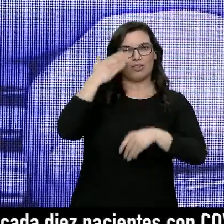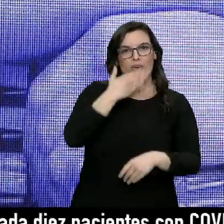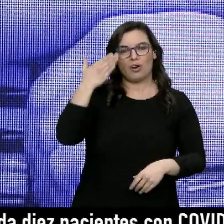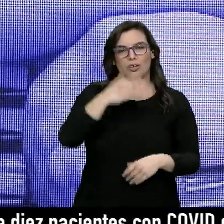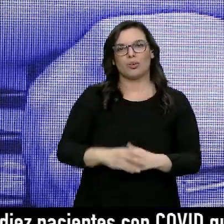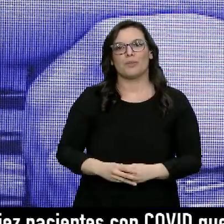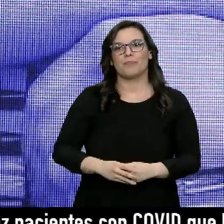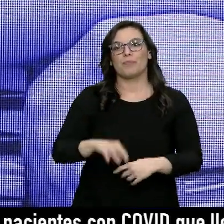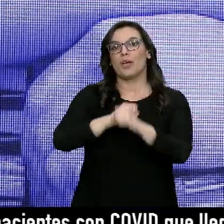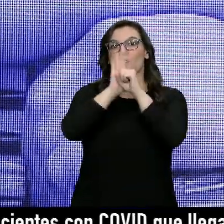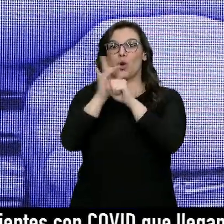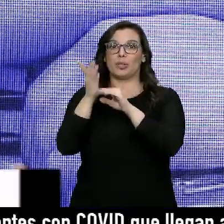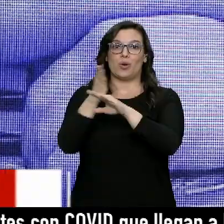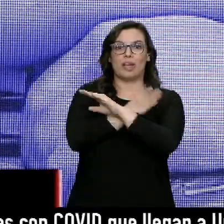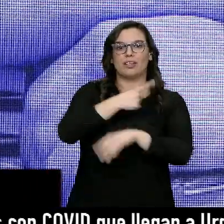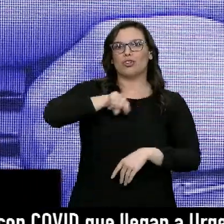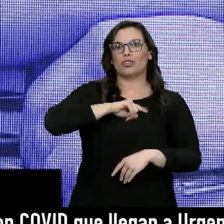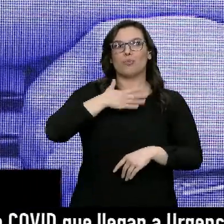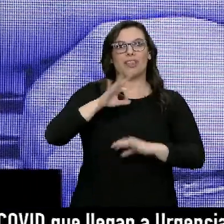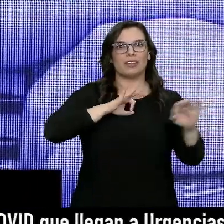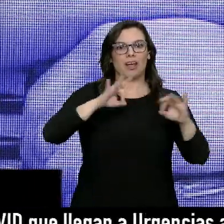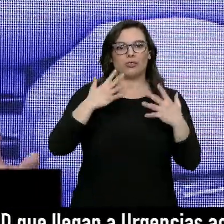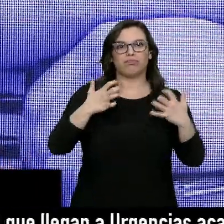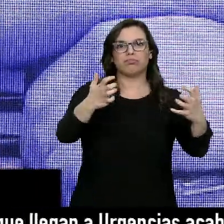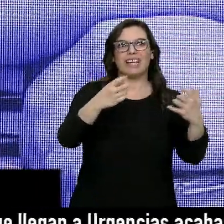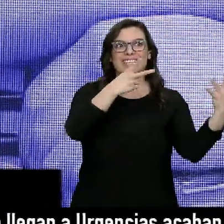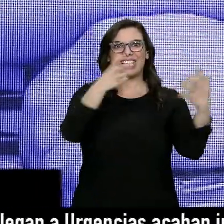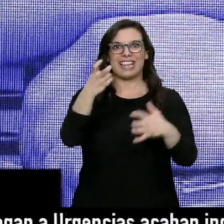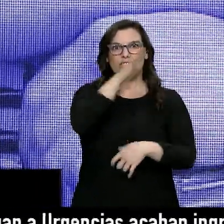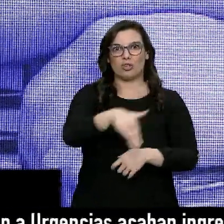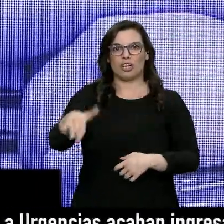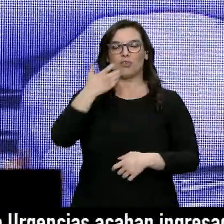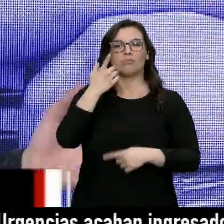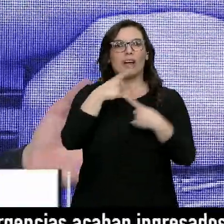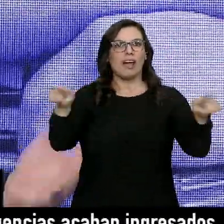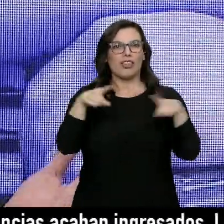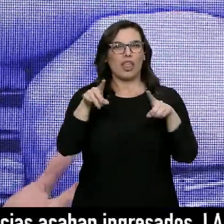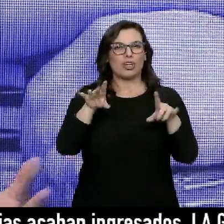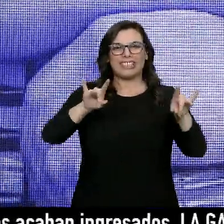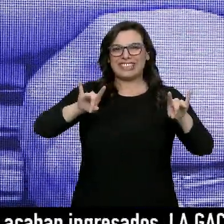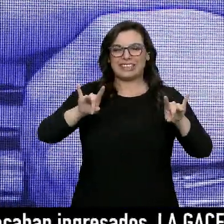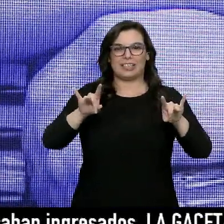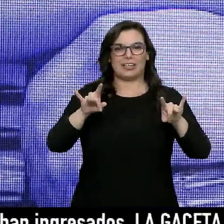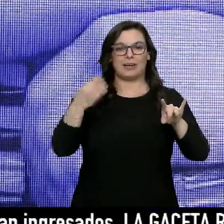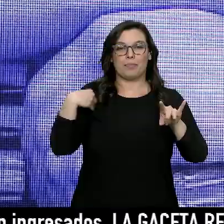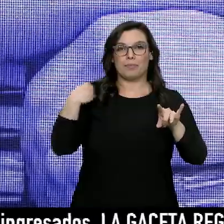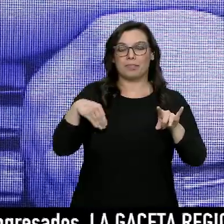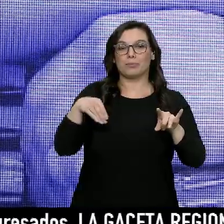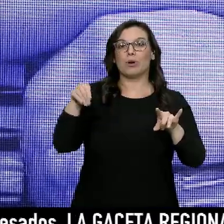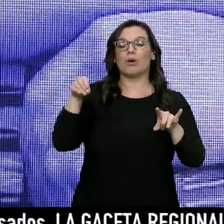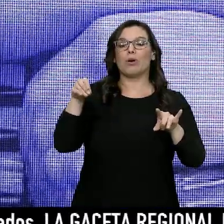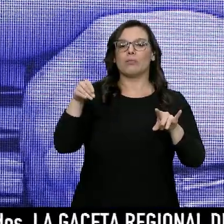Antes del COVID hacíamos a veces en un teatro para 700 niños, en cuanto escuchaban una jota o algunos no sabían lo que era una dulzaina, cuando les hablas de